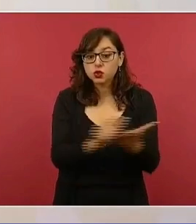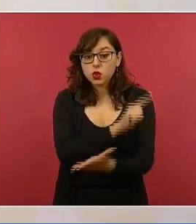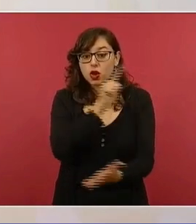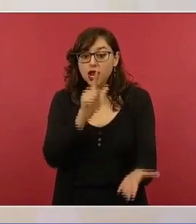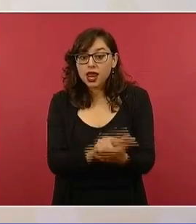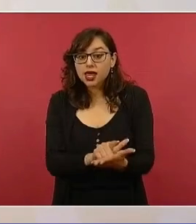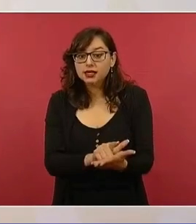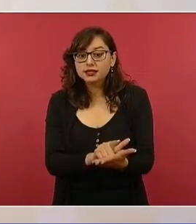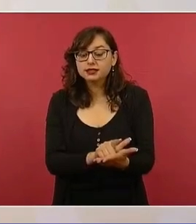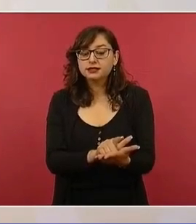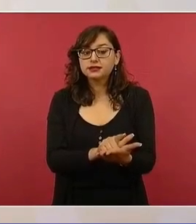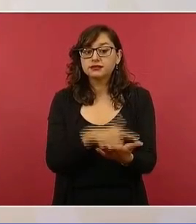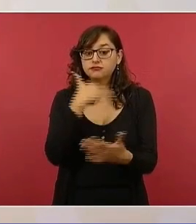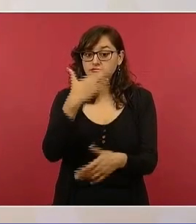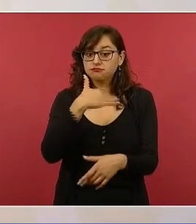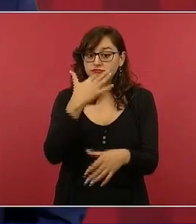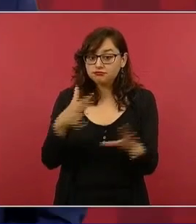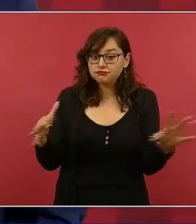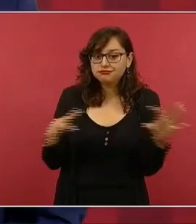No se puede.